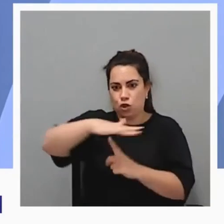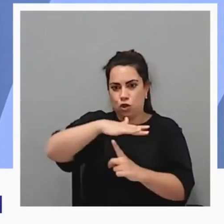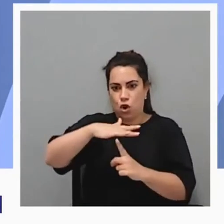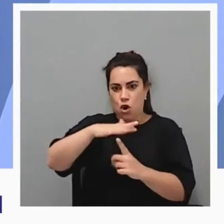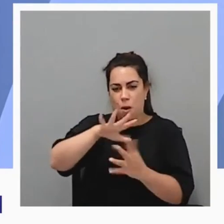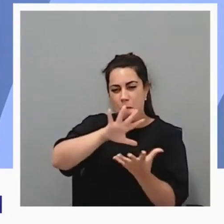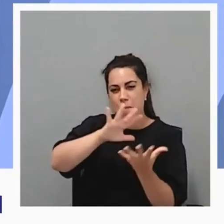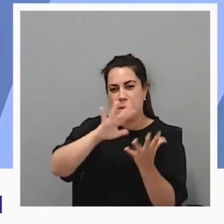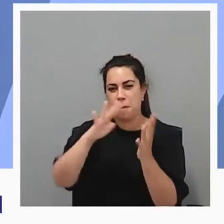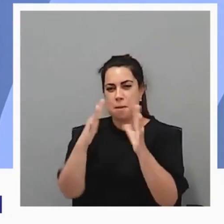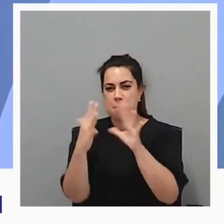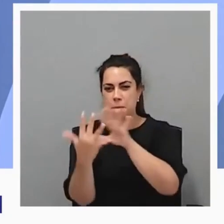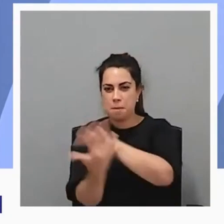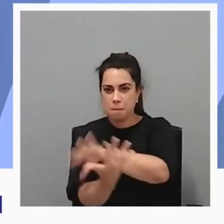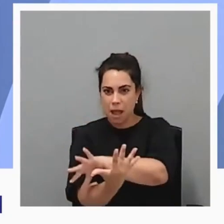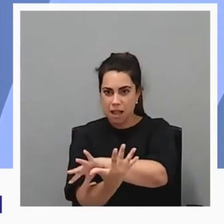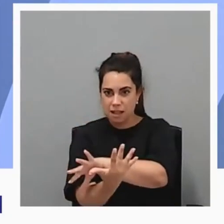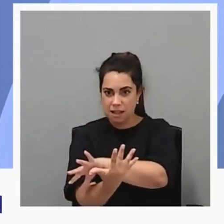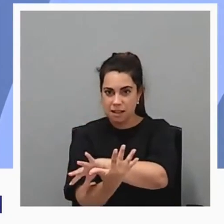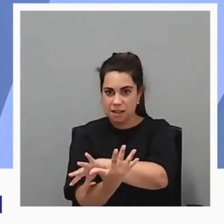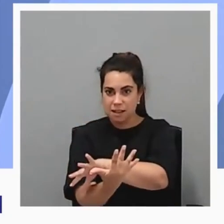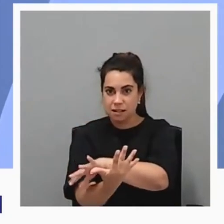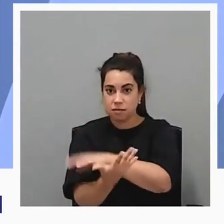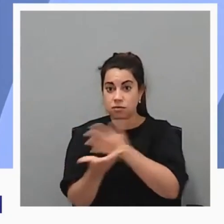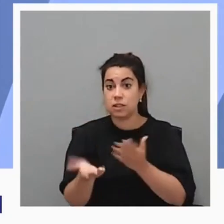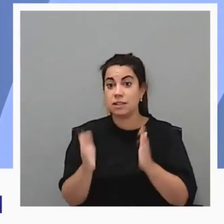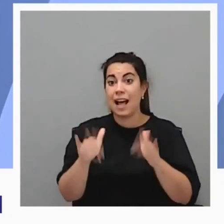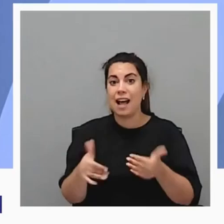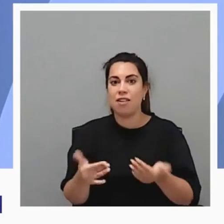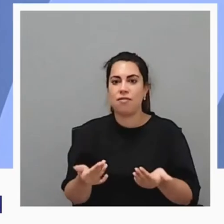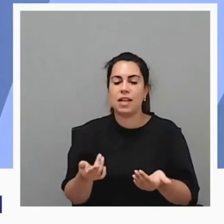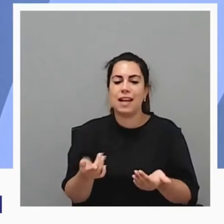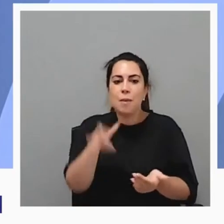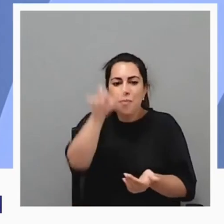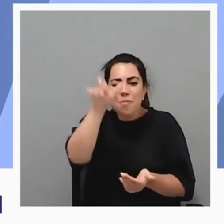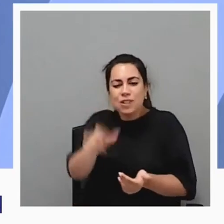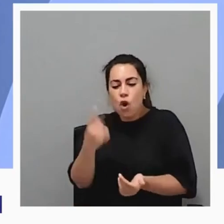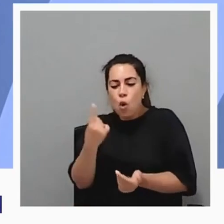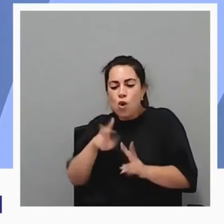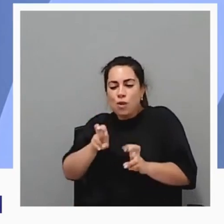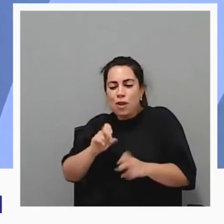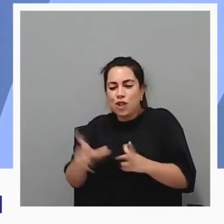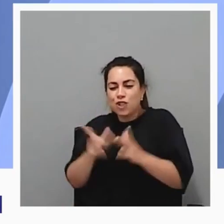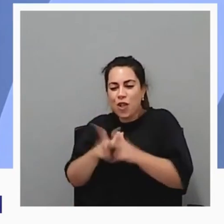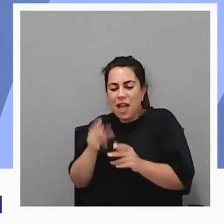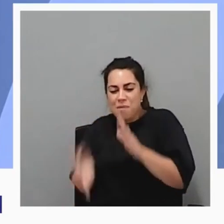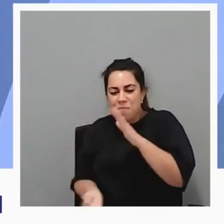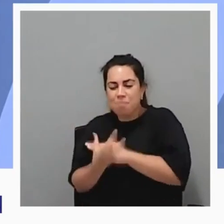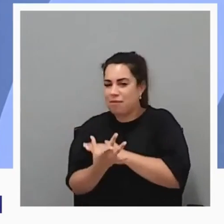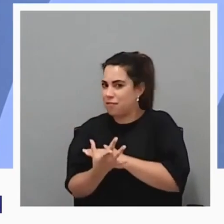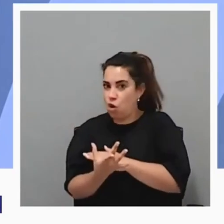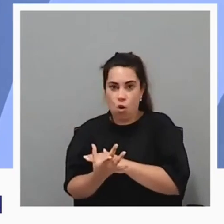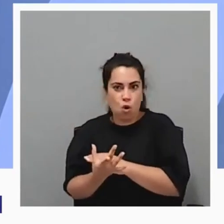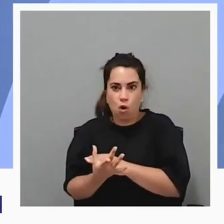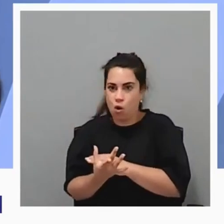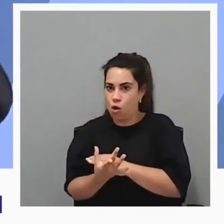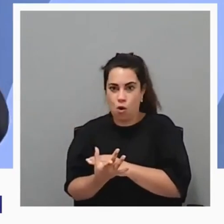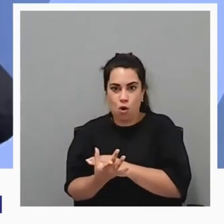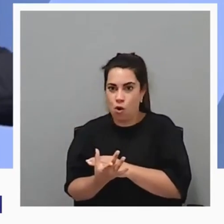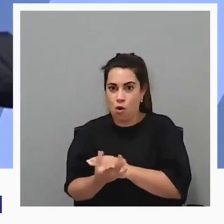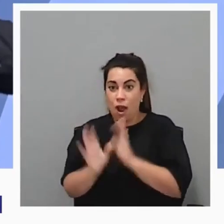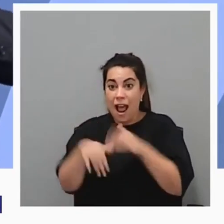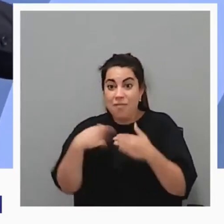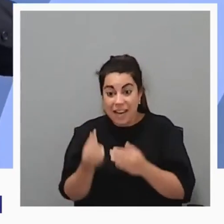ese sentido, no se crea el innovador, se crean las condiciones para que la innovación